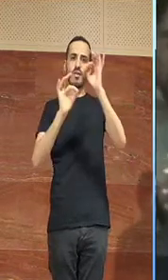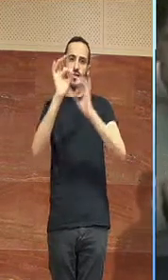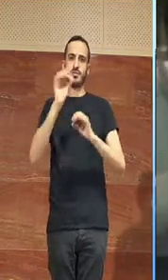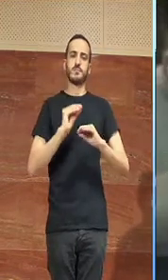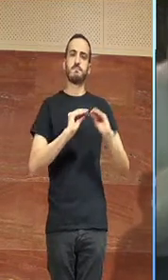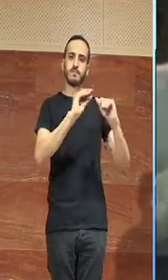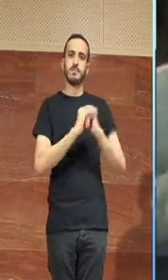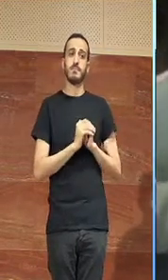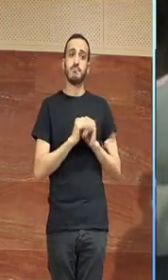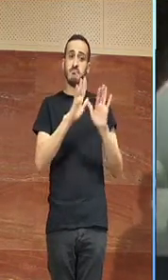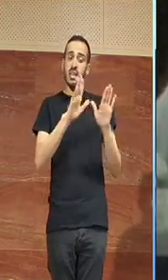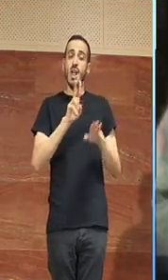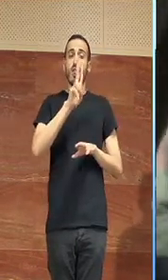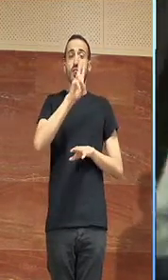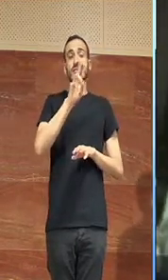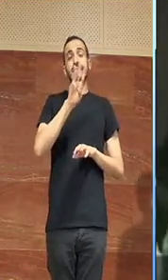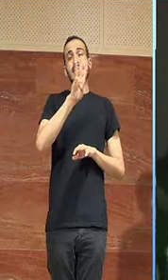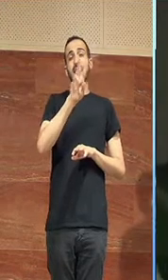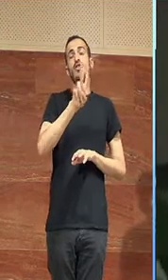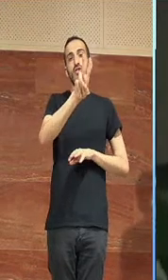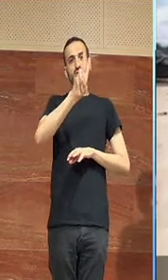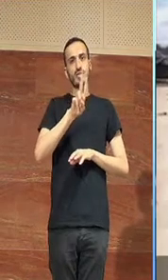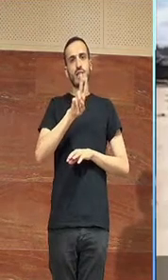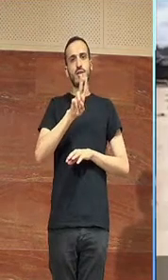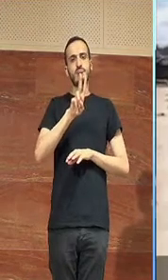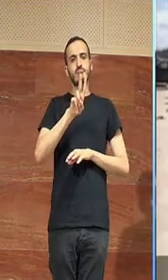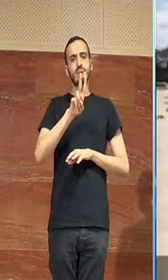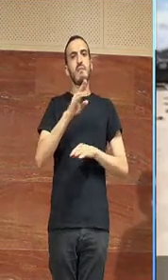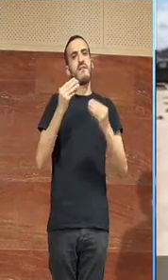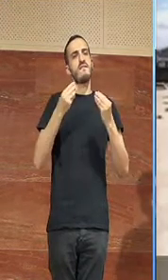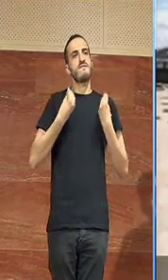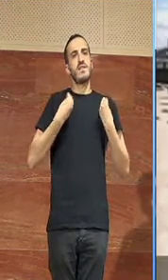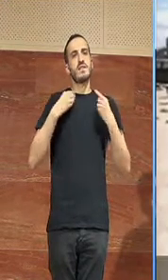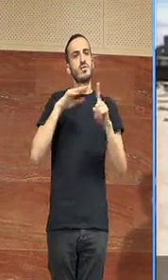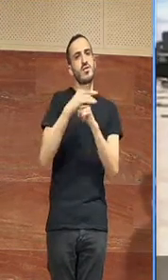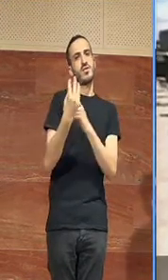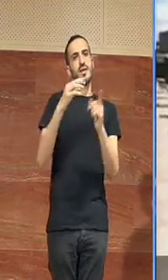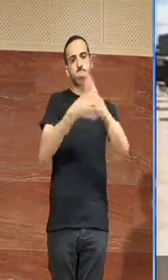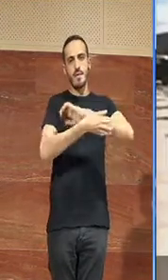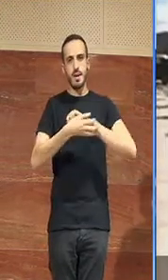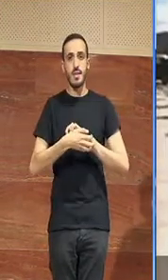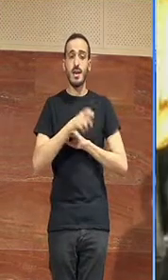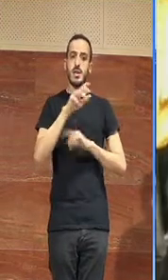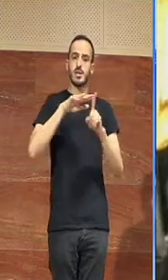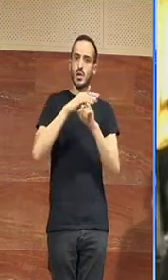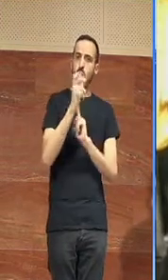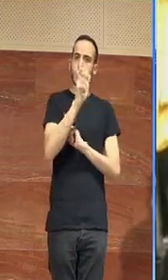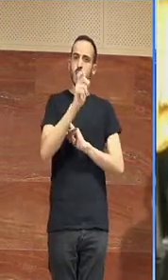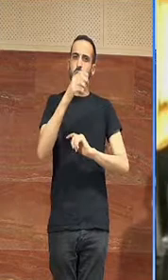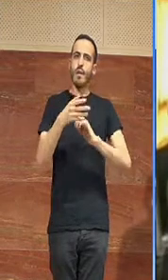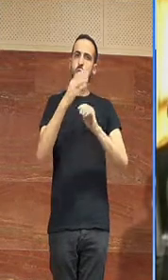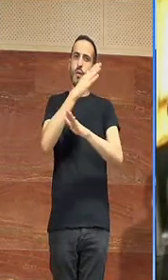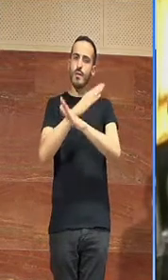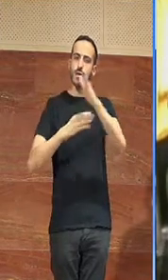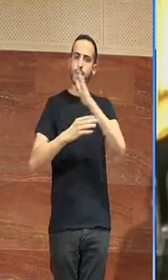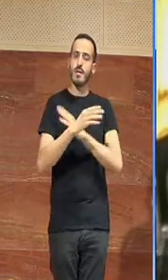ellas, 2/3 viven en países pobres. La situación de las personas con discapacidad podría mejorar con el cumplimiento de